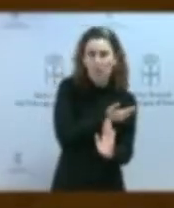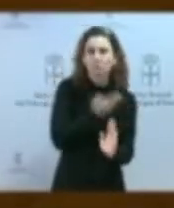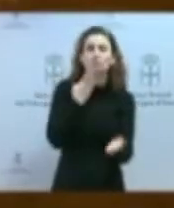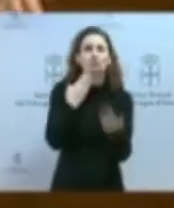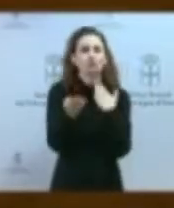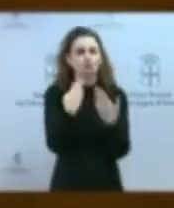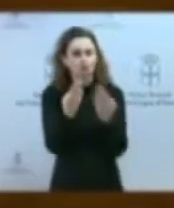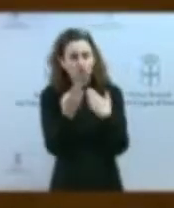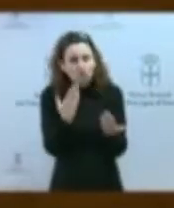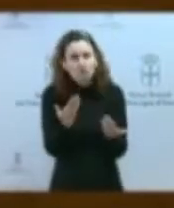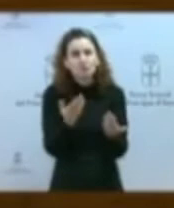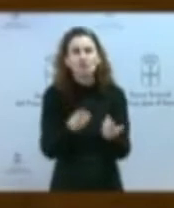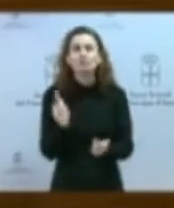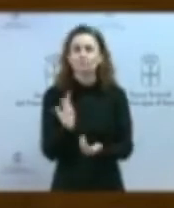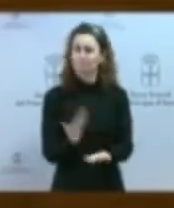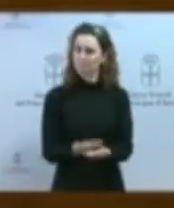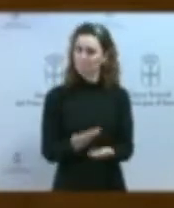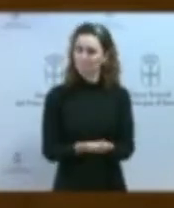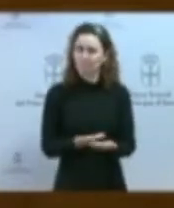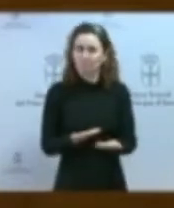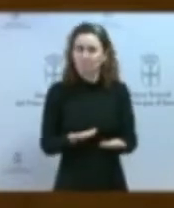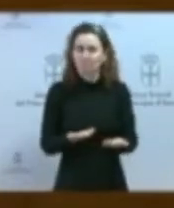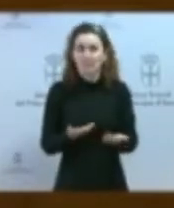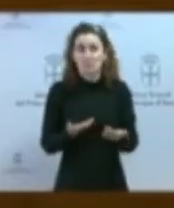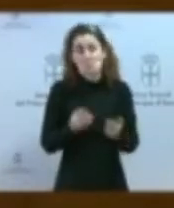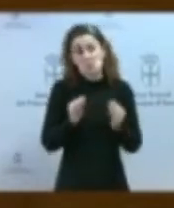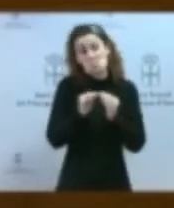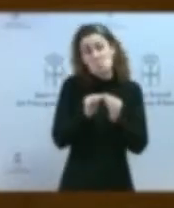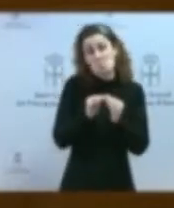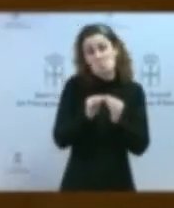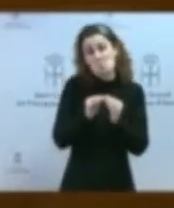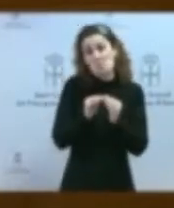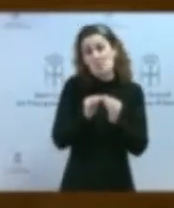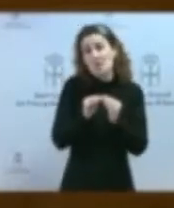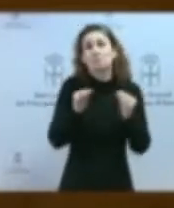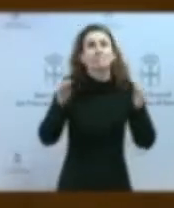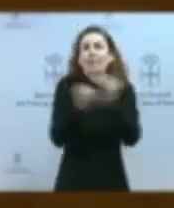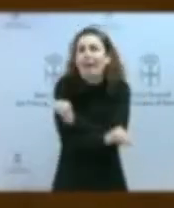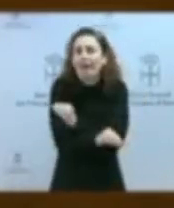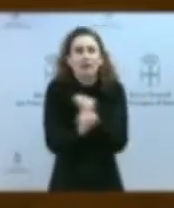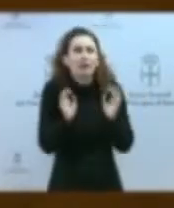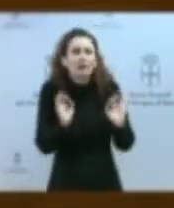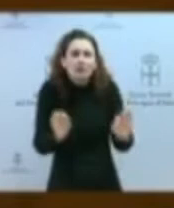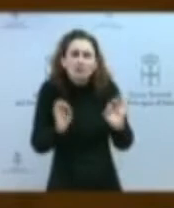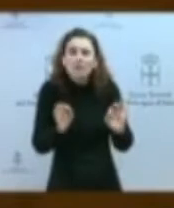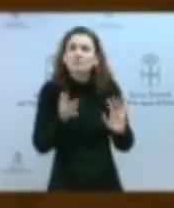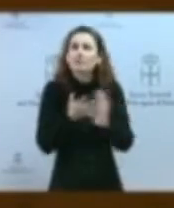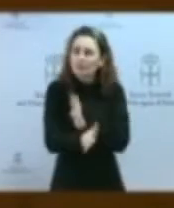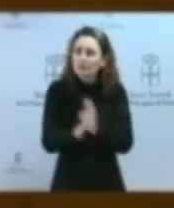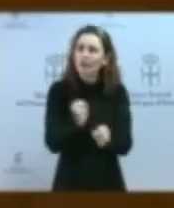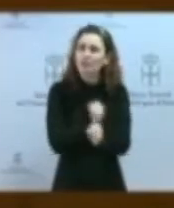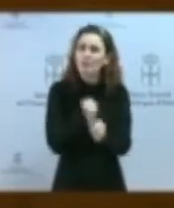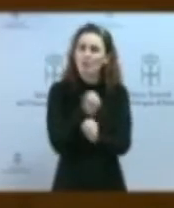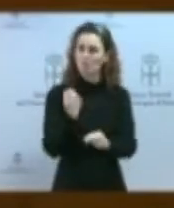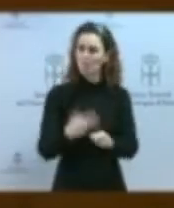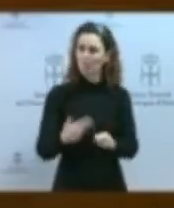algunos puntos en común y algunos puntos donde estábamos distantes, pero eso es parte de la labor que repito, nos pone frente al